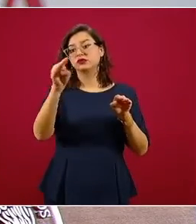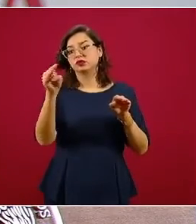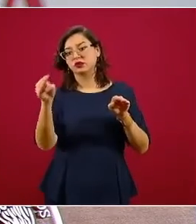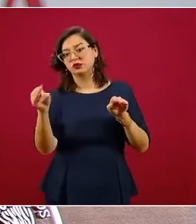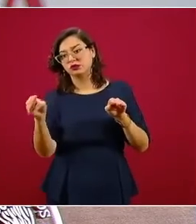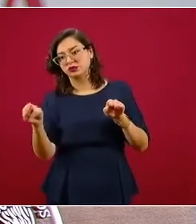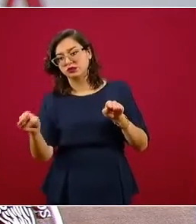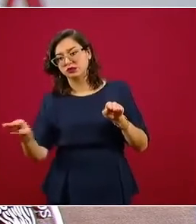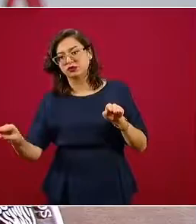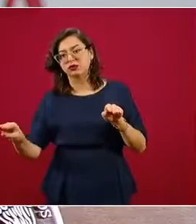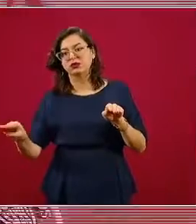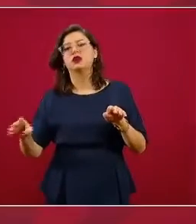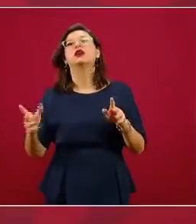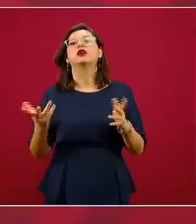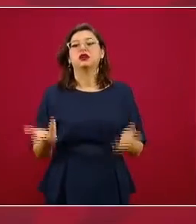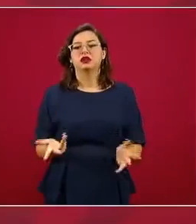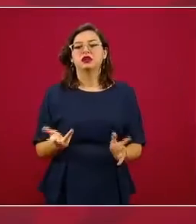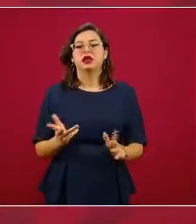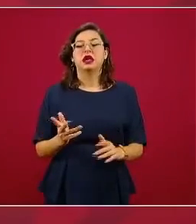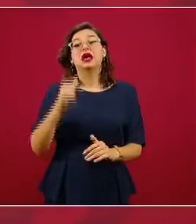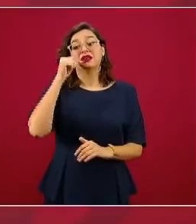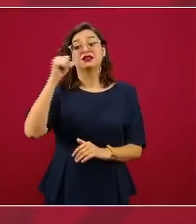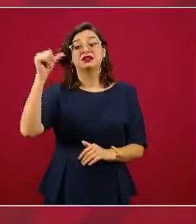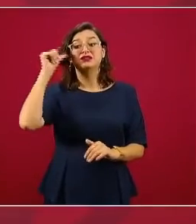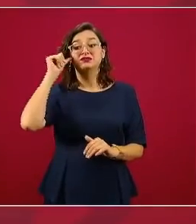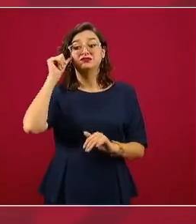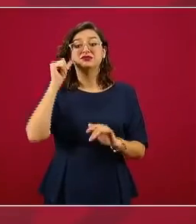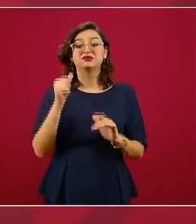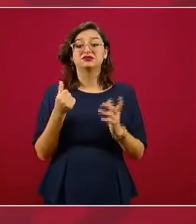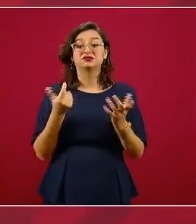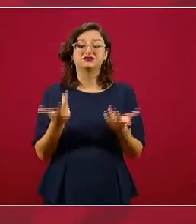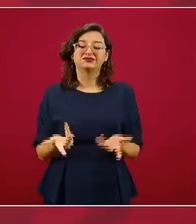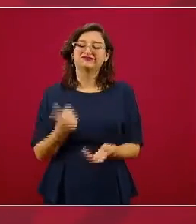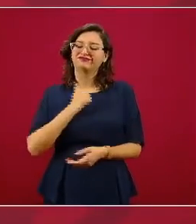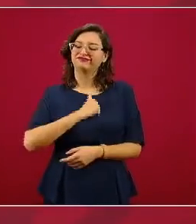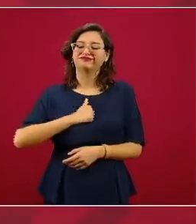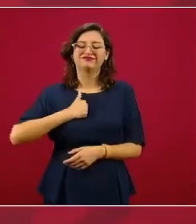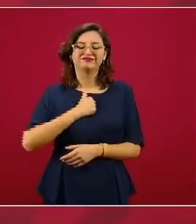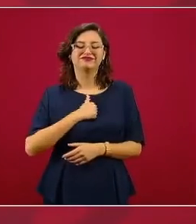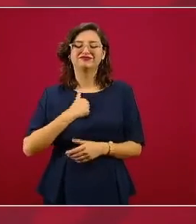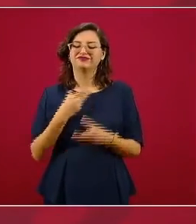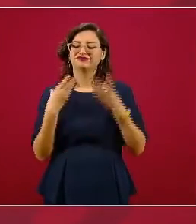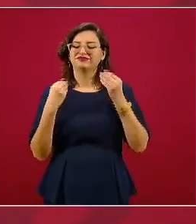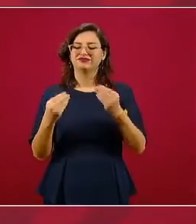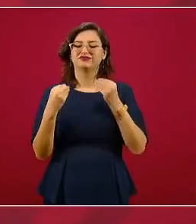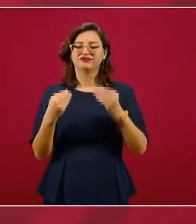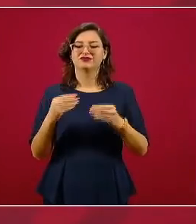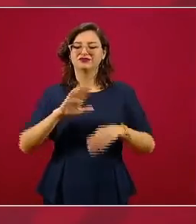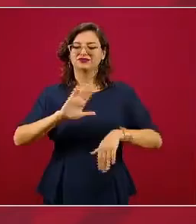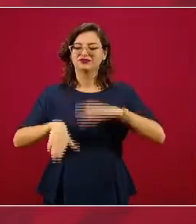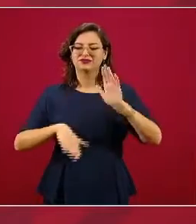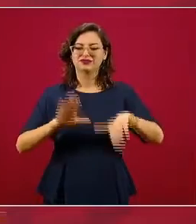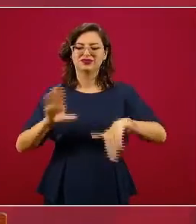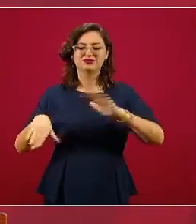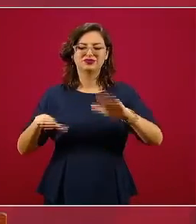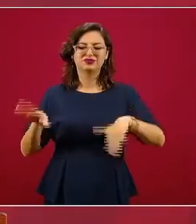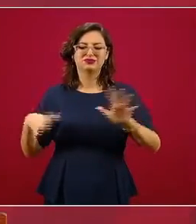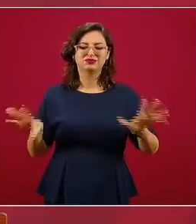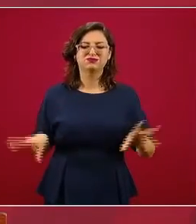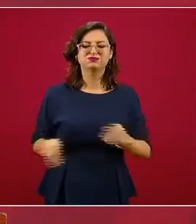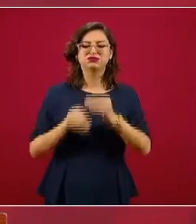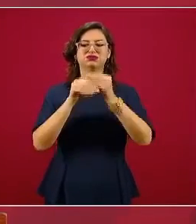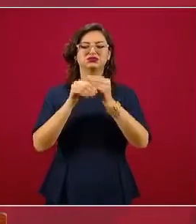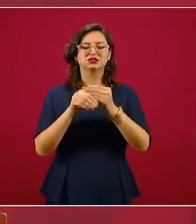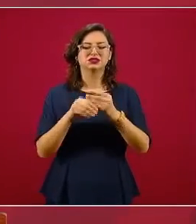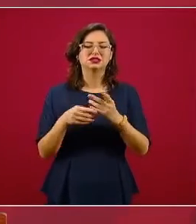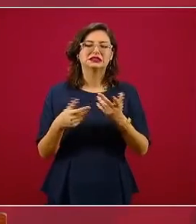aún con lo de ayer, que se acumularon desgraciadamente muchos fallecimientos.